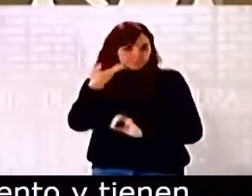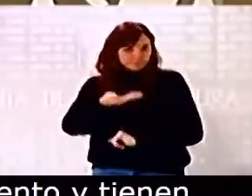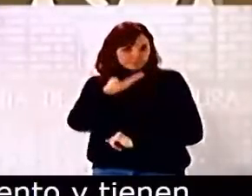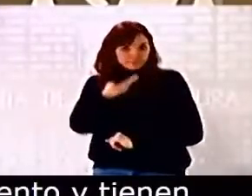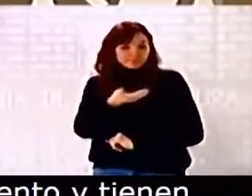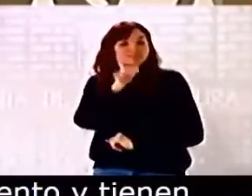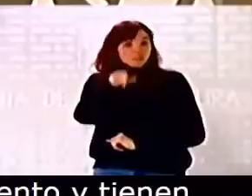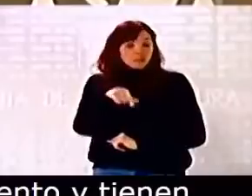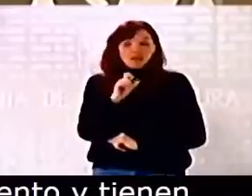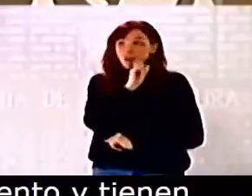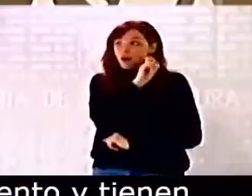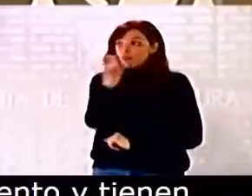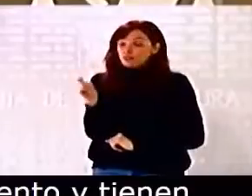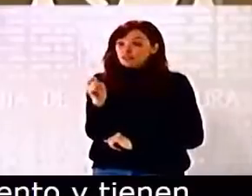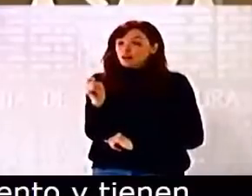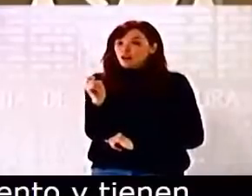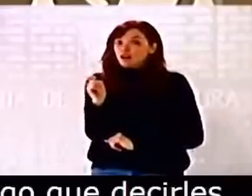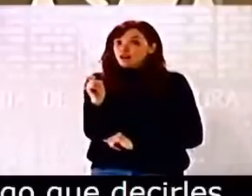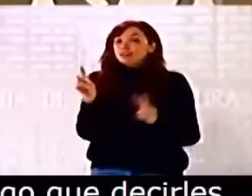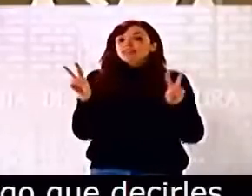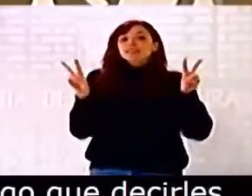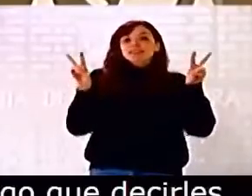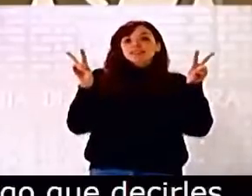Tengo que decirles con respecto